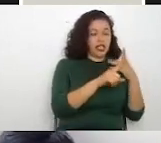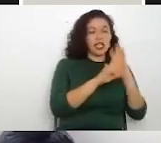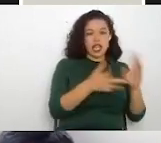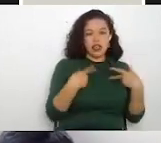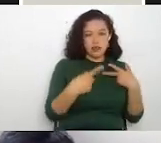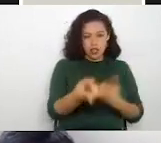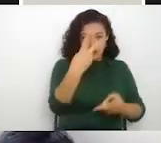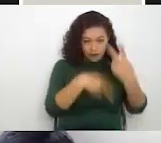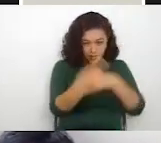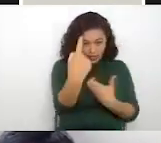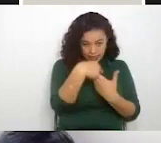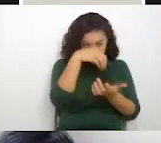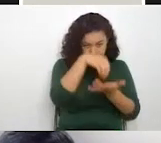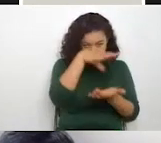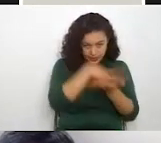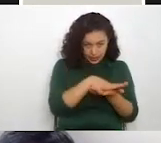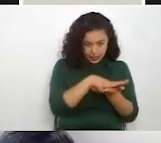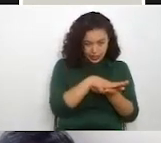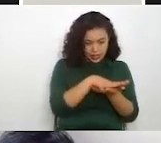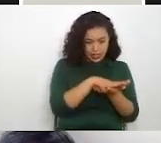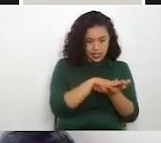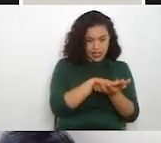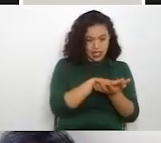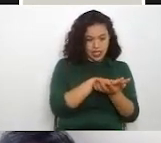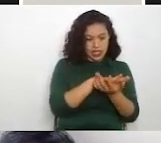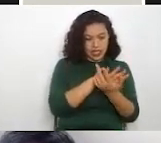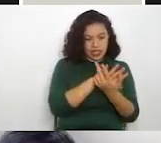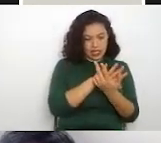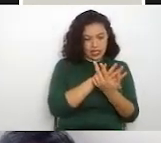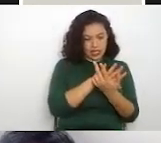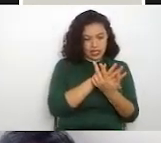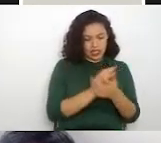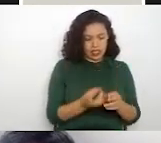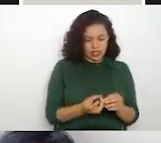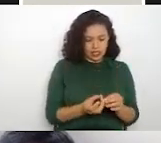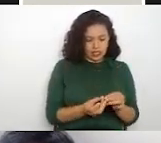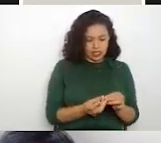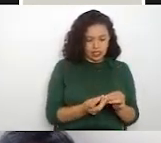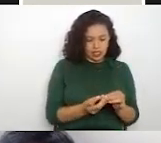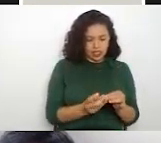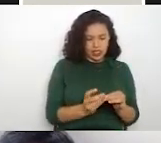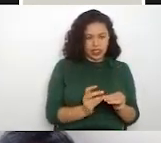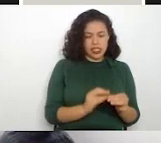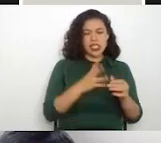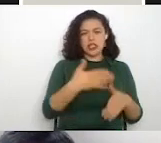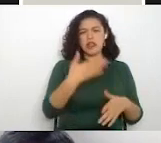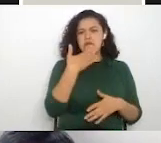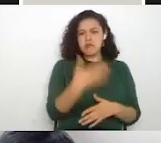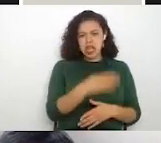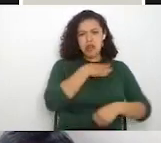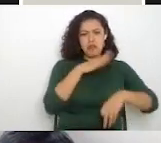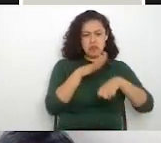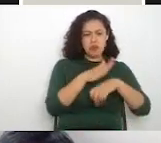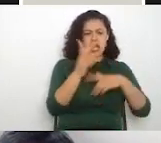presenta, el prospecto se presenta con la doctora, y si es positiva su valoración,